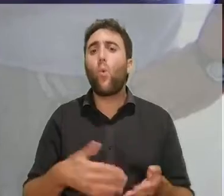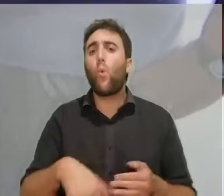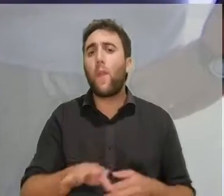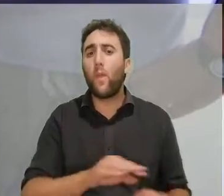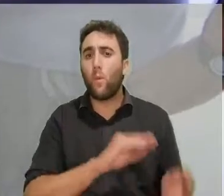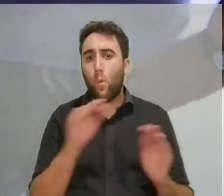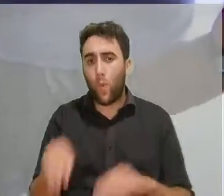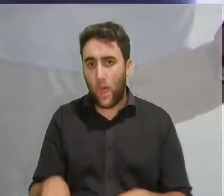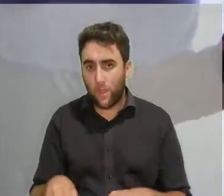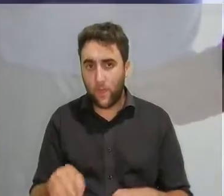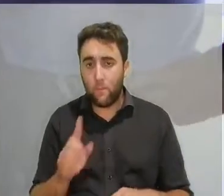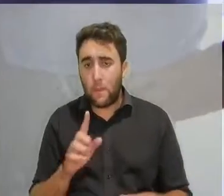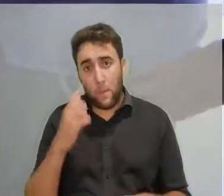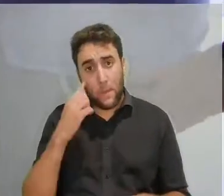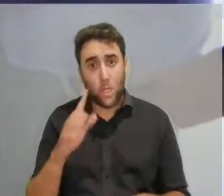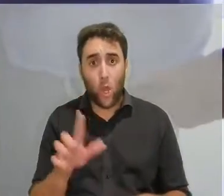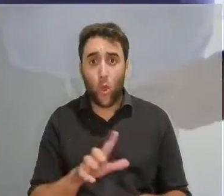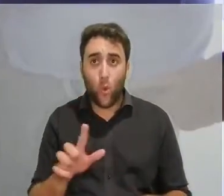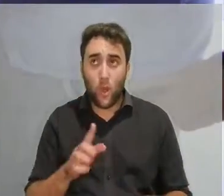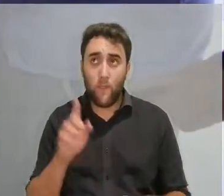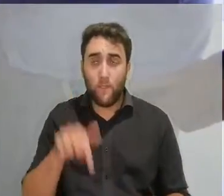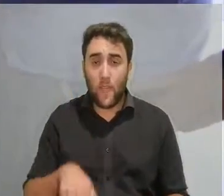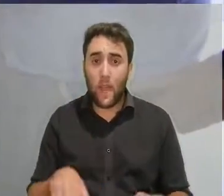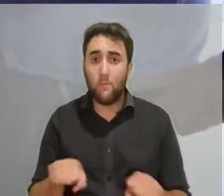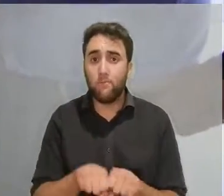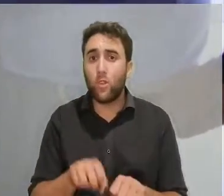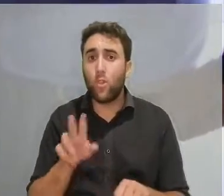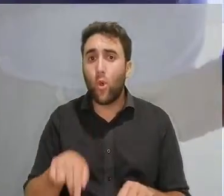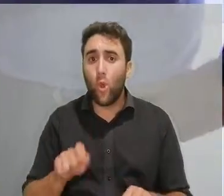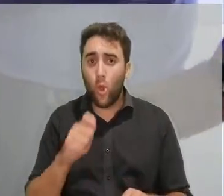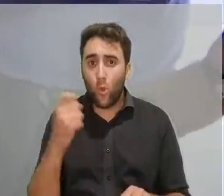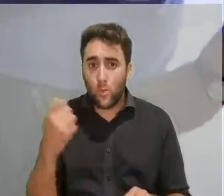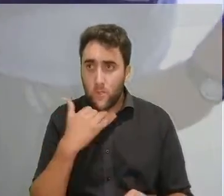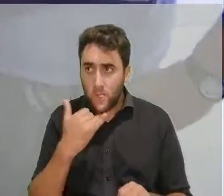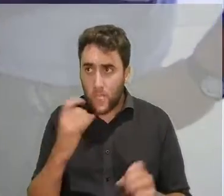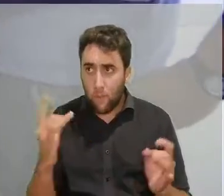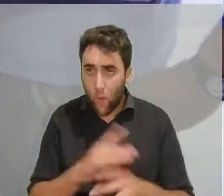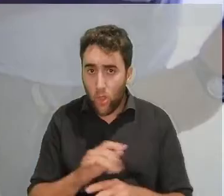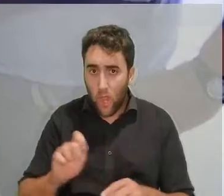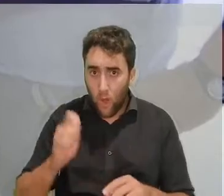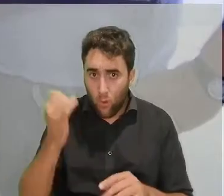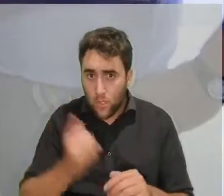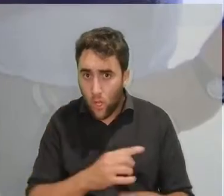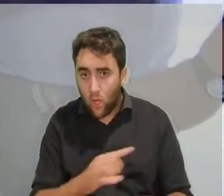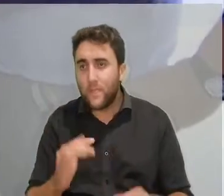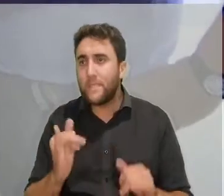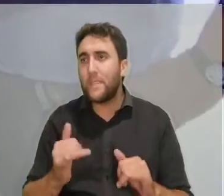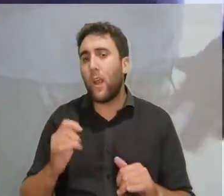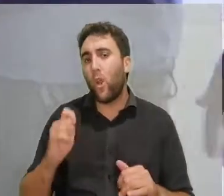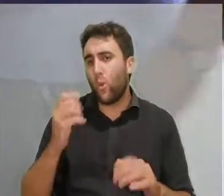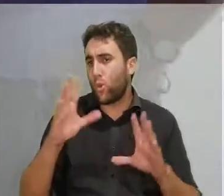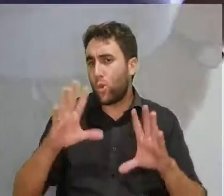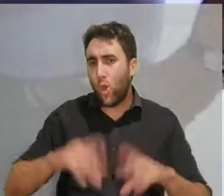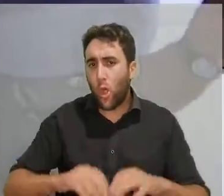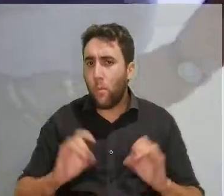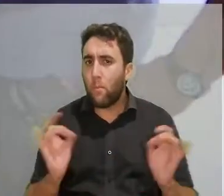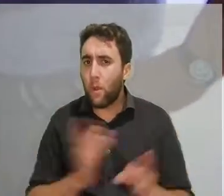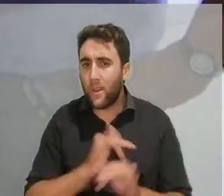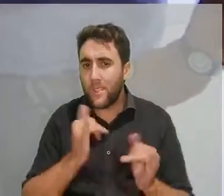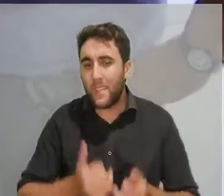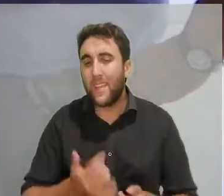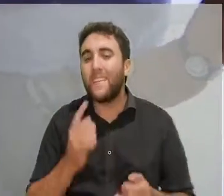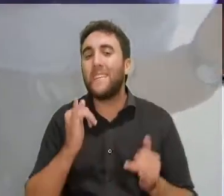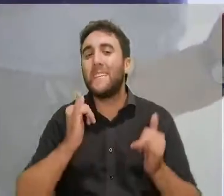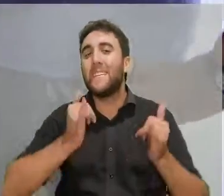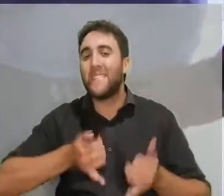a... ¿Cuándo te mudás? El lunes ya me conectan las lunas, porque no sé si tienen luz, no sé. Si no, luz tiene todo,